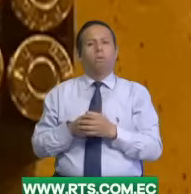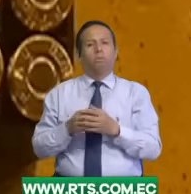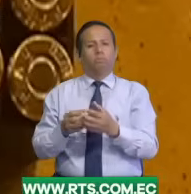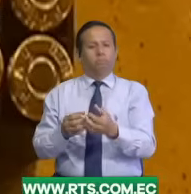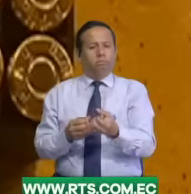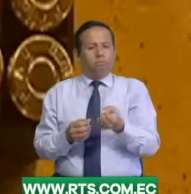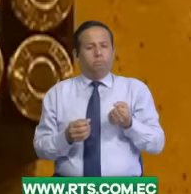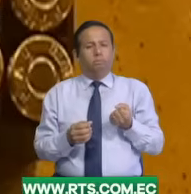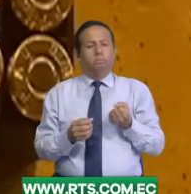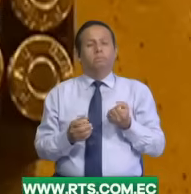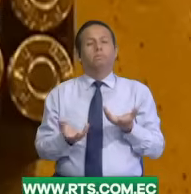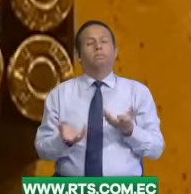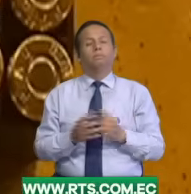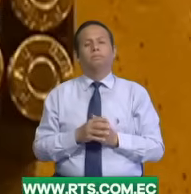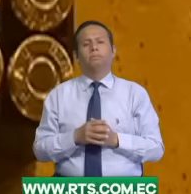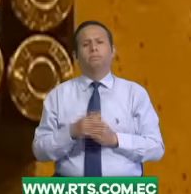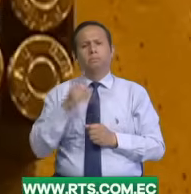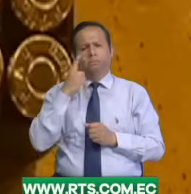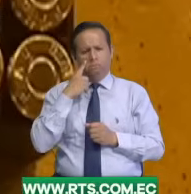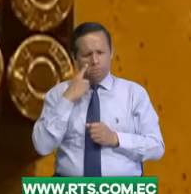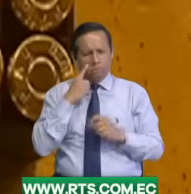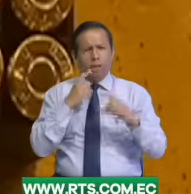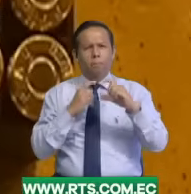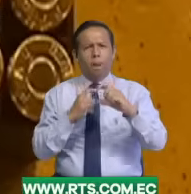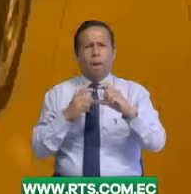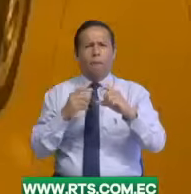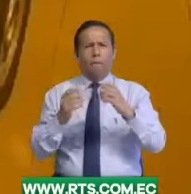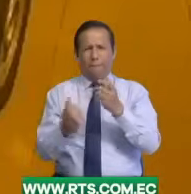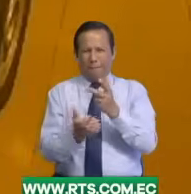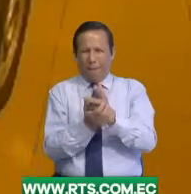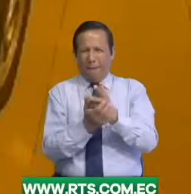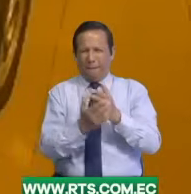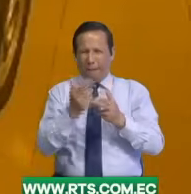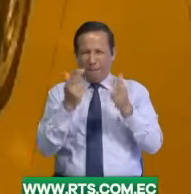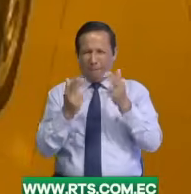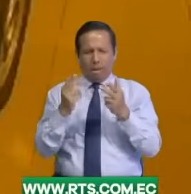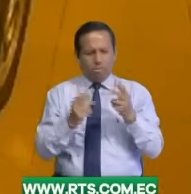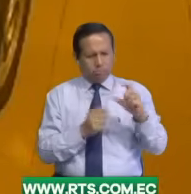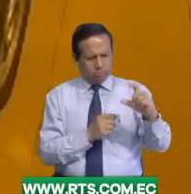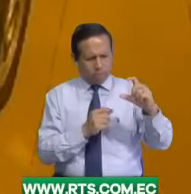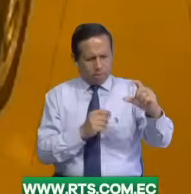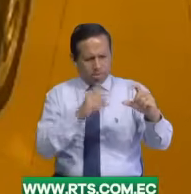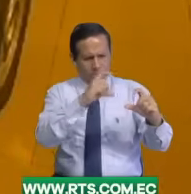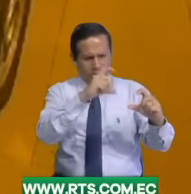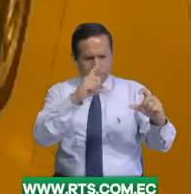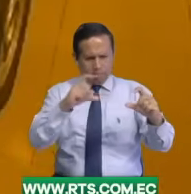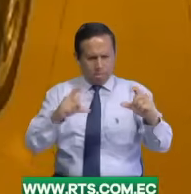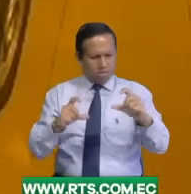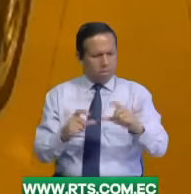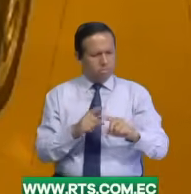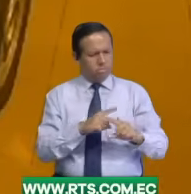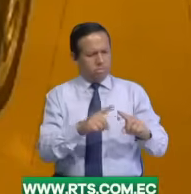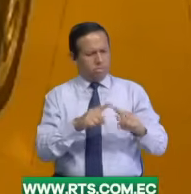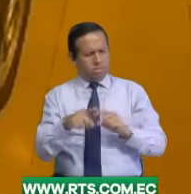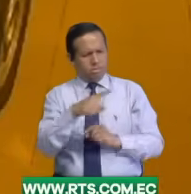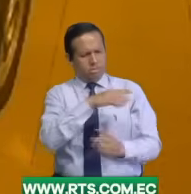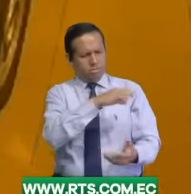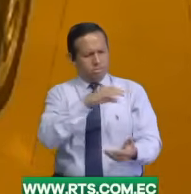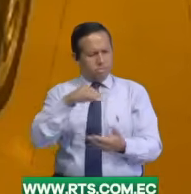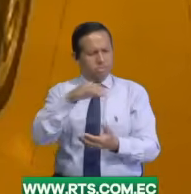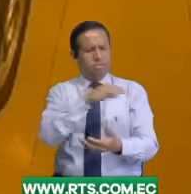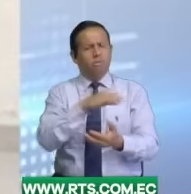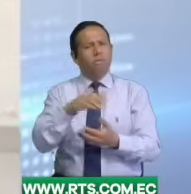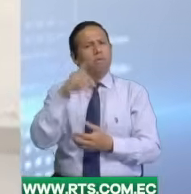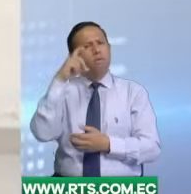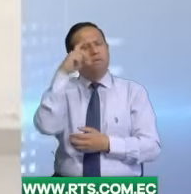Se encontraron munición 9 milímetros y 3.80, que es, como les había mencionado anteriormente, difícil de